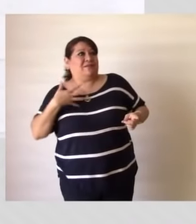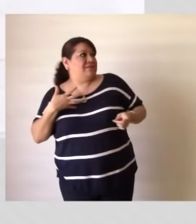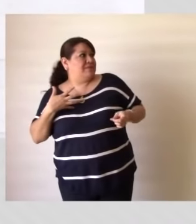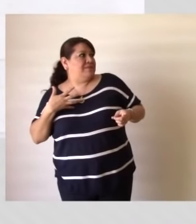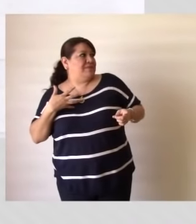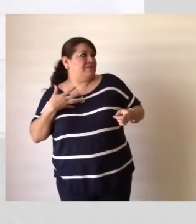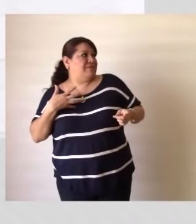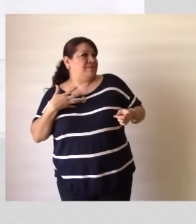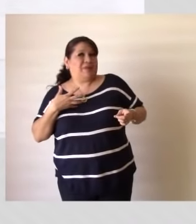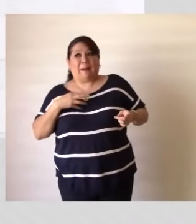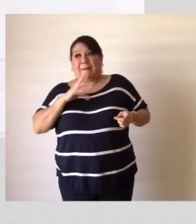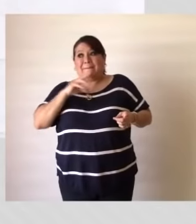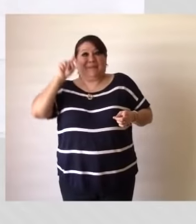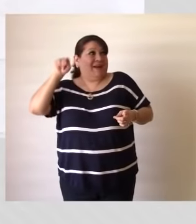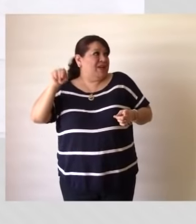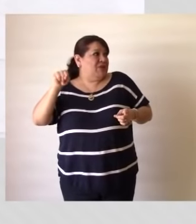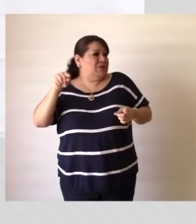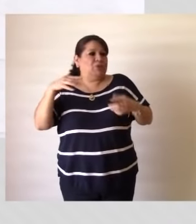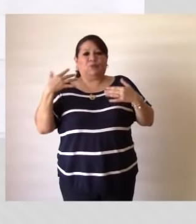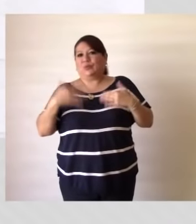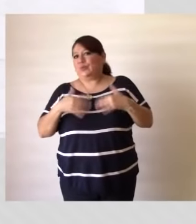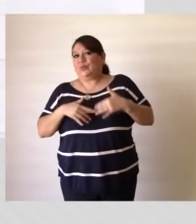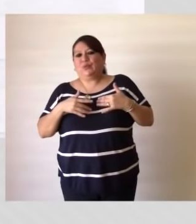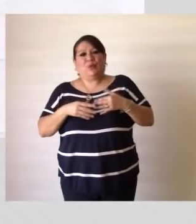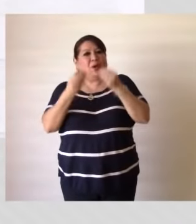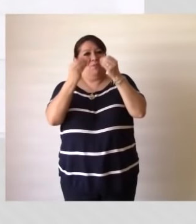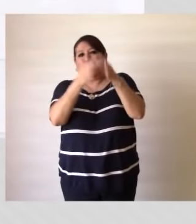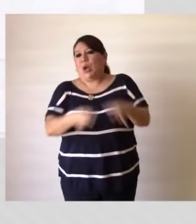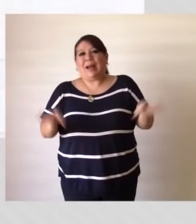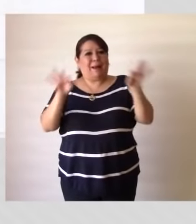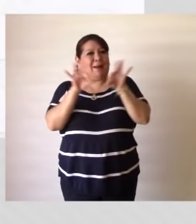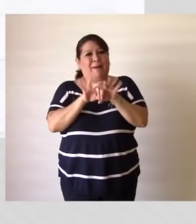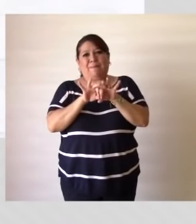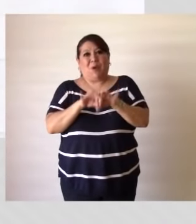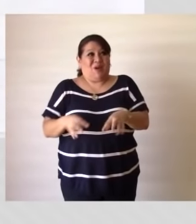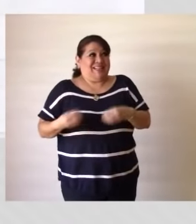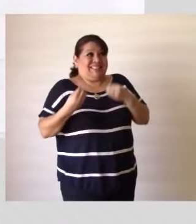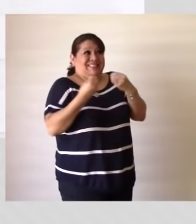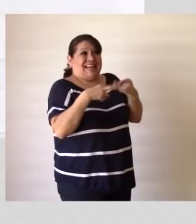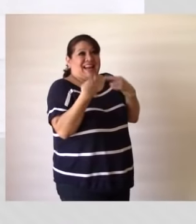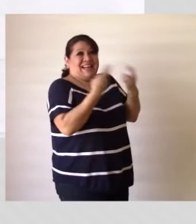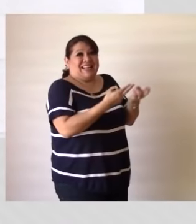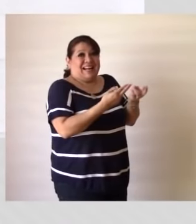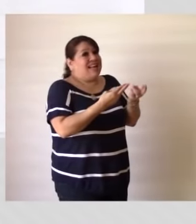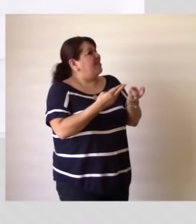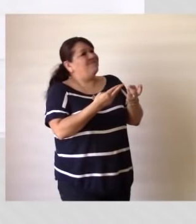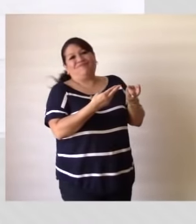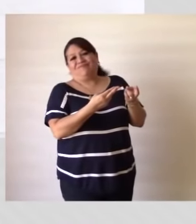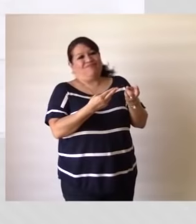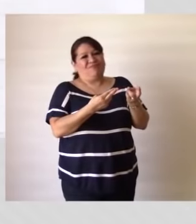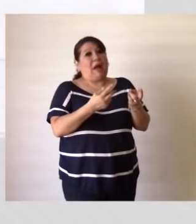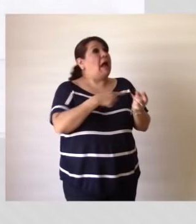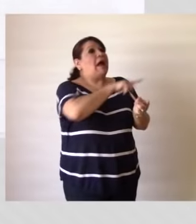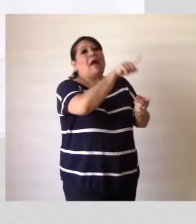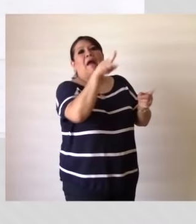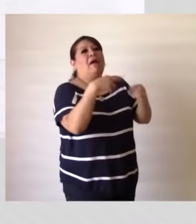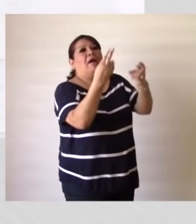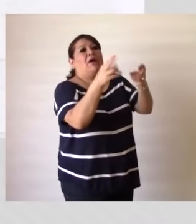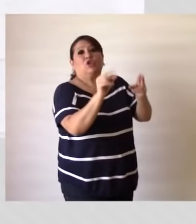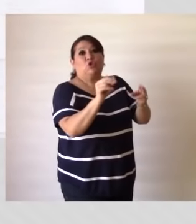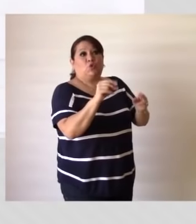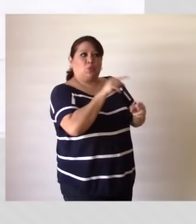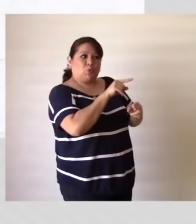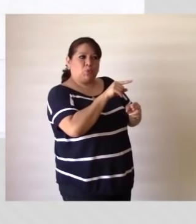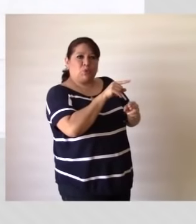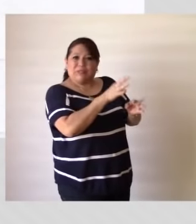importante no a cualquiera le regalan de su cosecha ellos su cosecha se dedican a venderla te